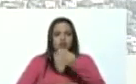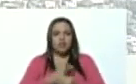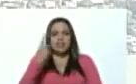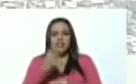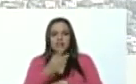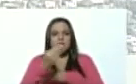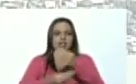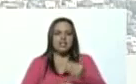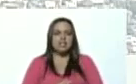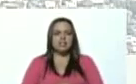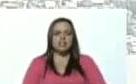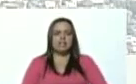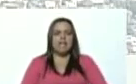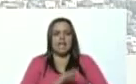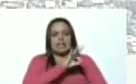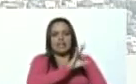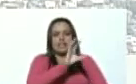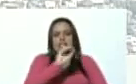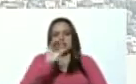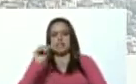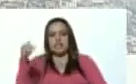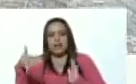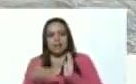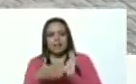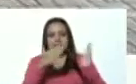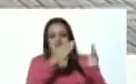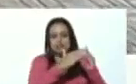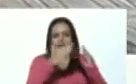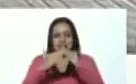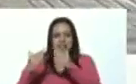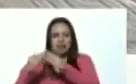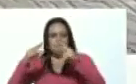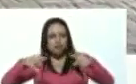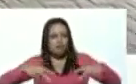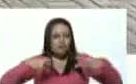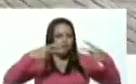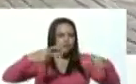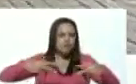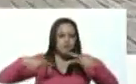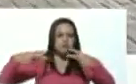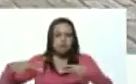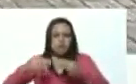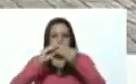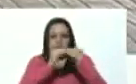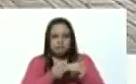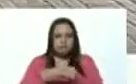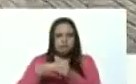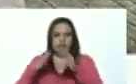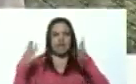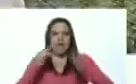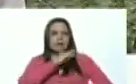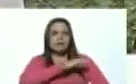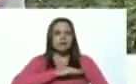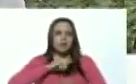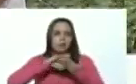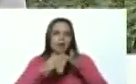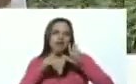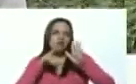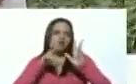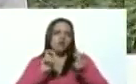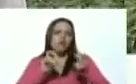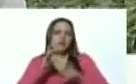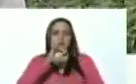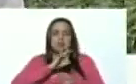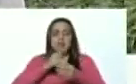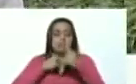llegar a 300.000 viviendas reconstruidas de la gran misión Barrio Nuevo, Barrio Tricolor.